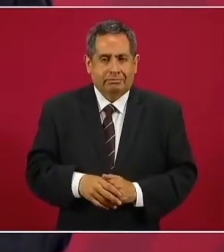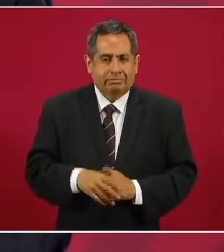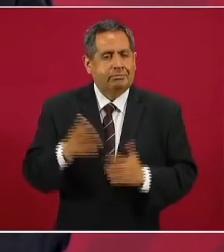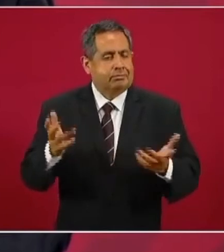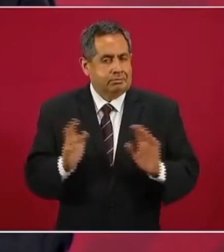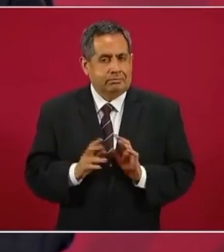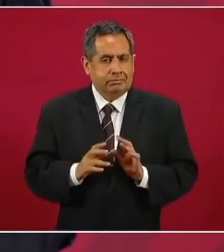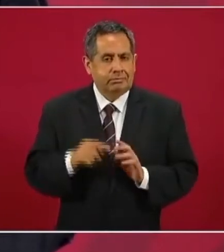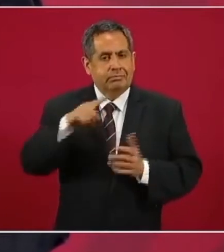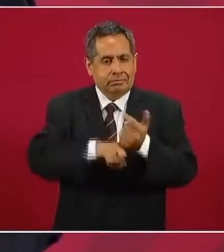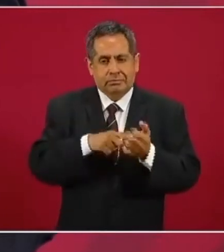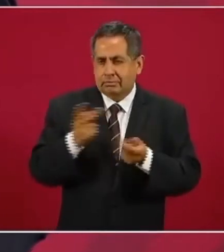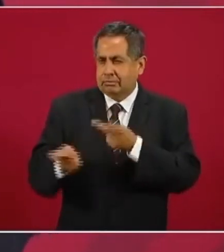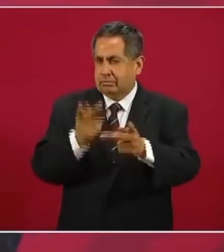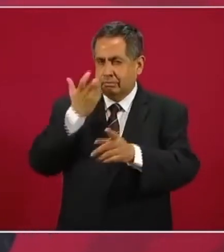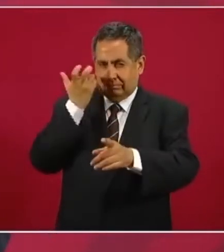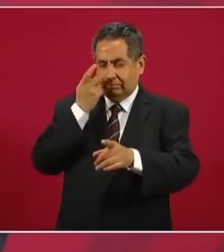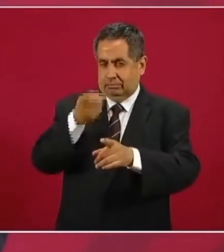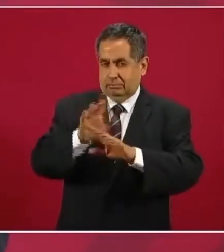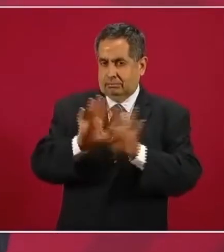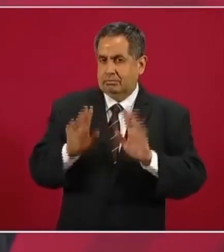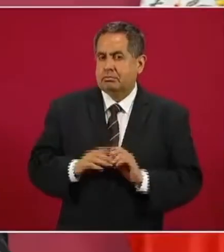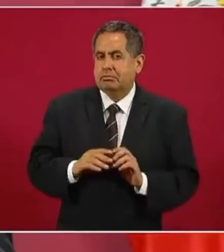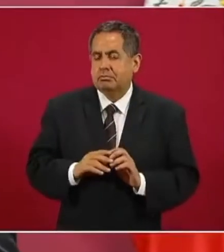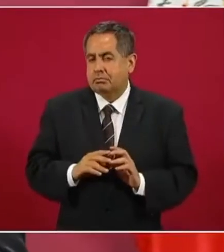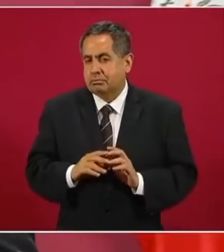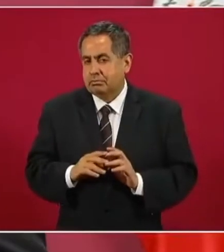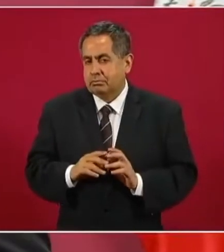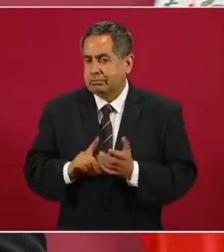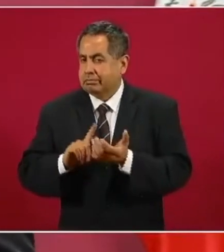Entonces, esas preguntas llevan